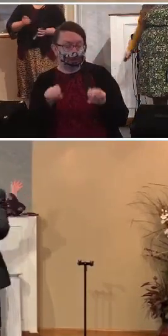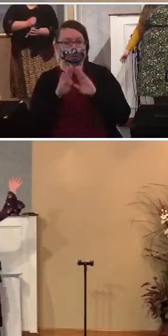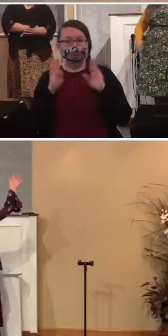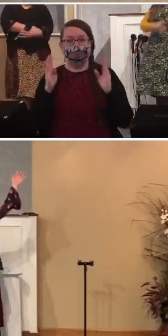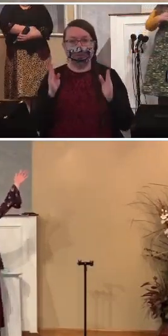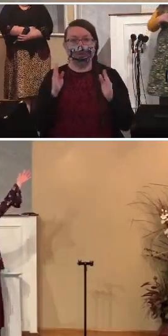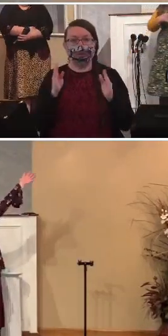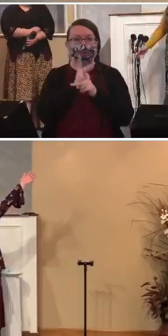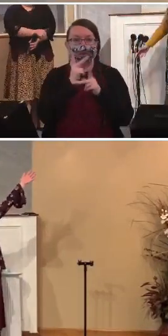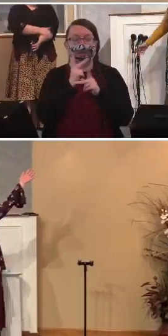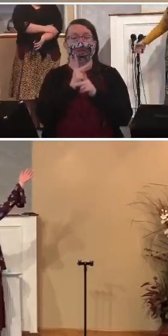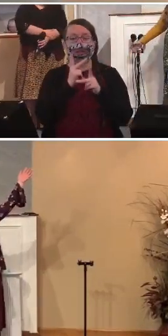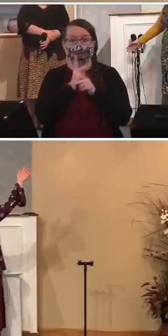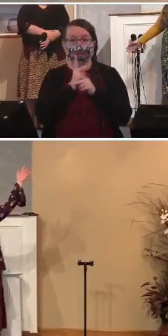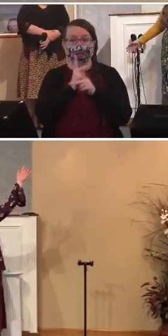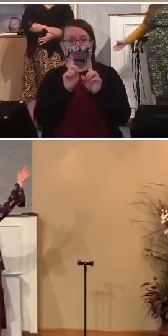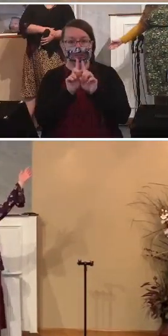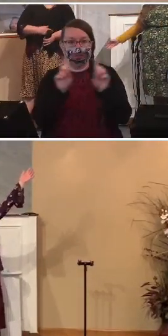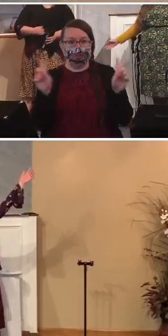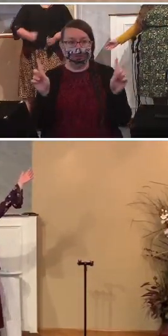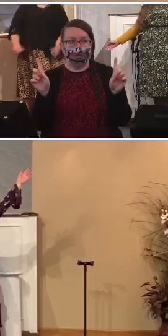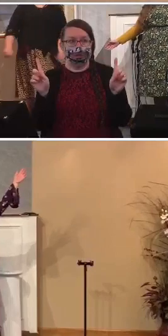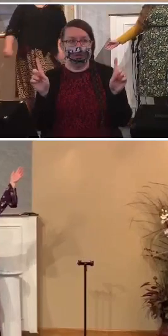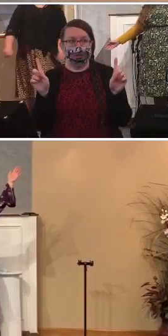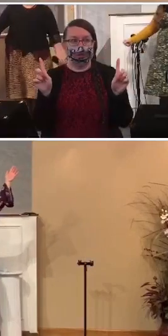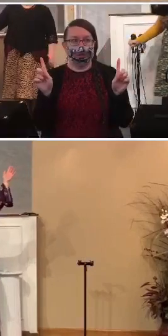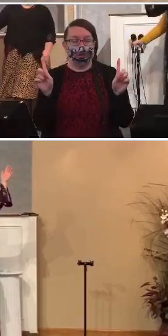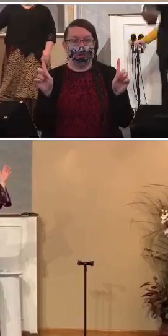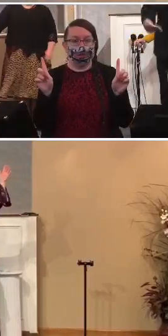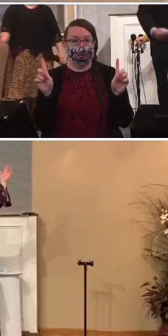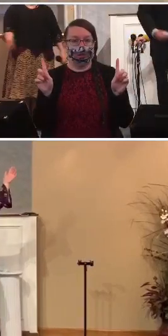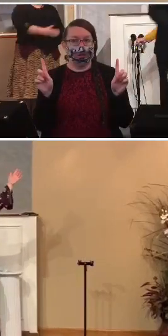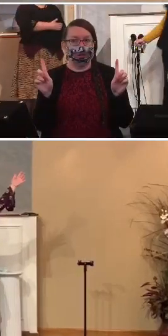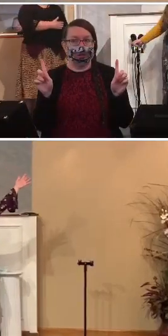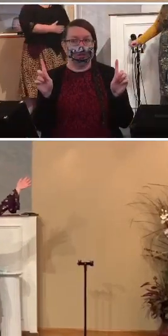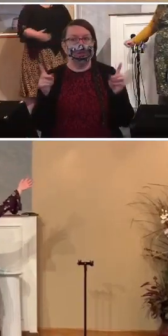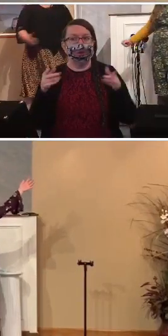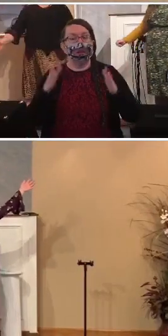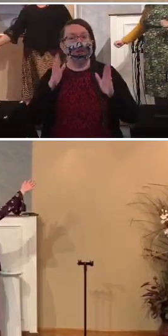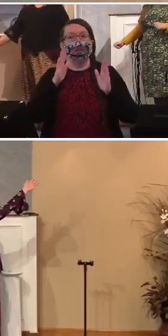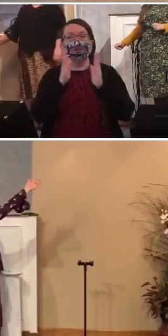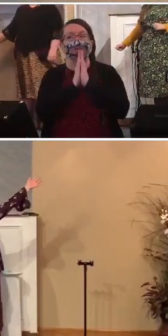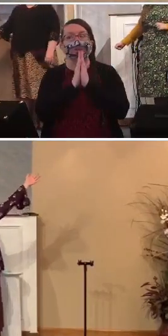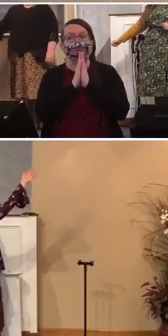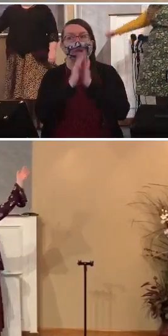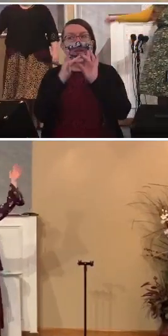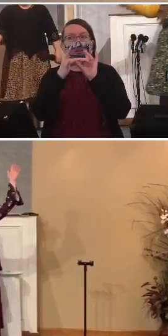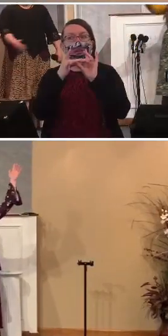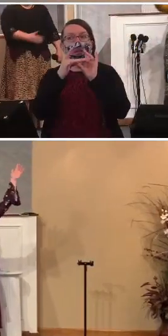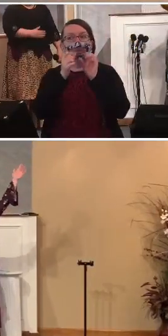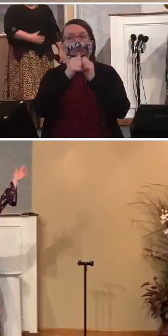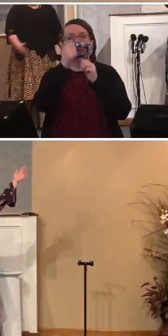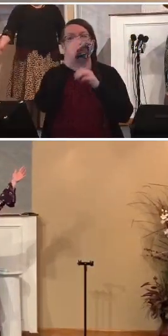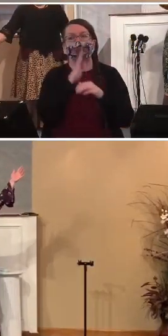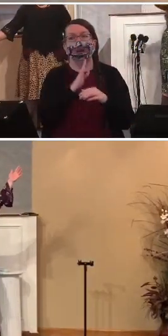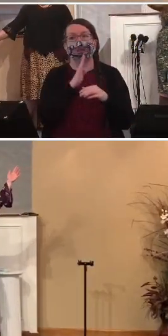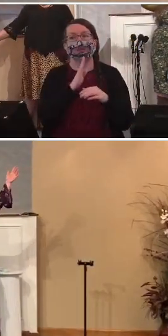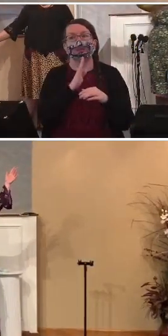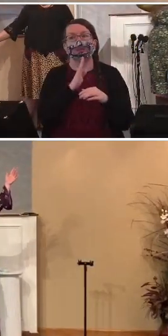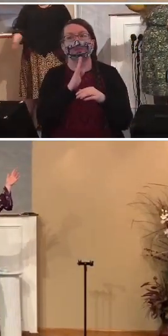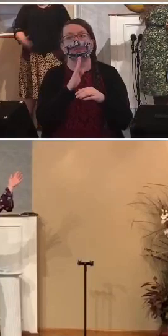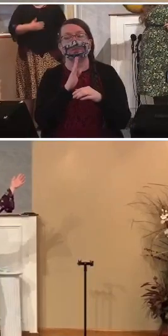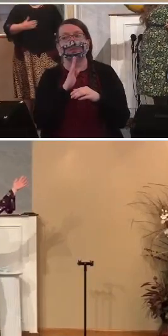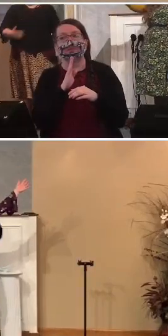tu espacio. Amén. Pero vamos a orar. Vamos a conectar con Dios ahora mismo. Oh Dios, yo no quiero una